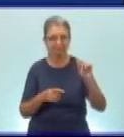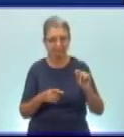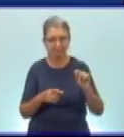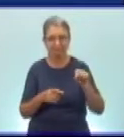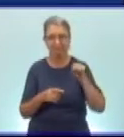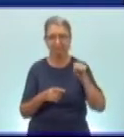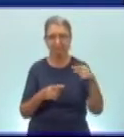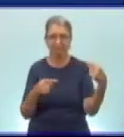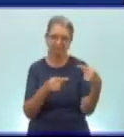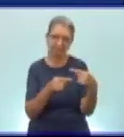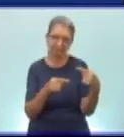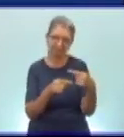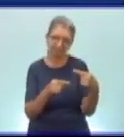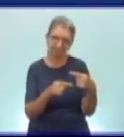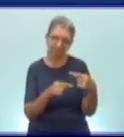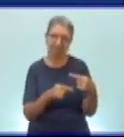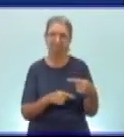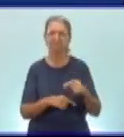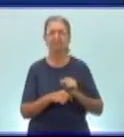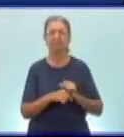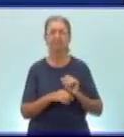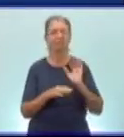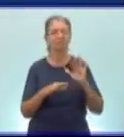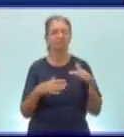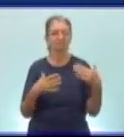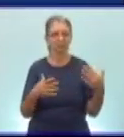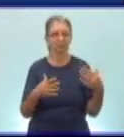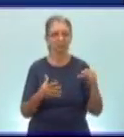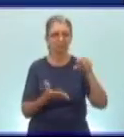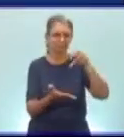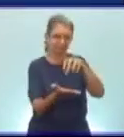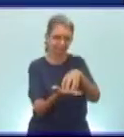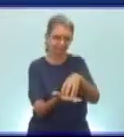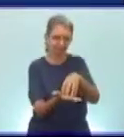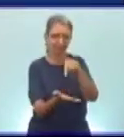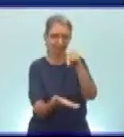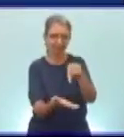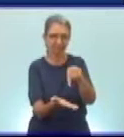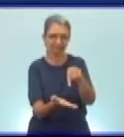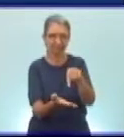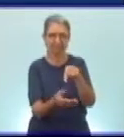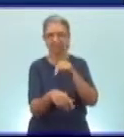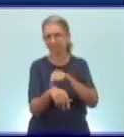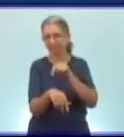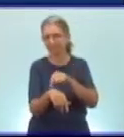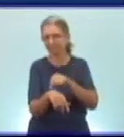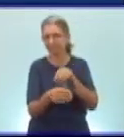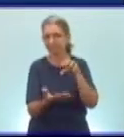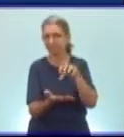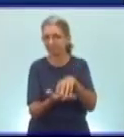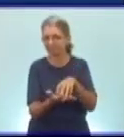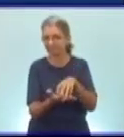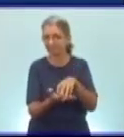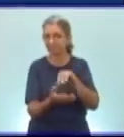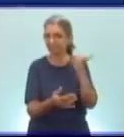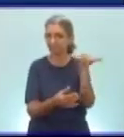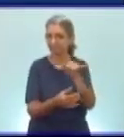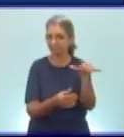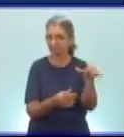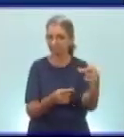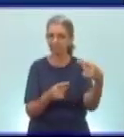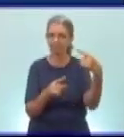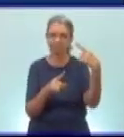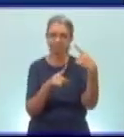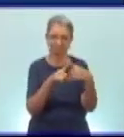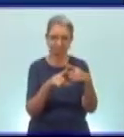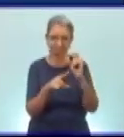estudiamos, o la expresión de la posición de ese cuerpo a cada instante de tiempo durante su oscilación, era igual a x